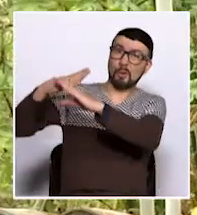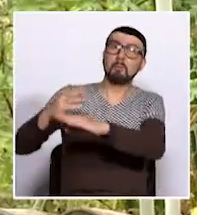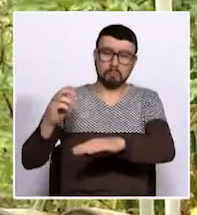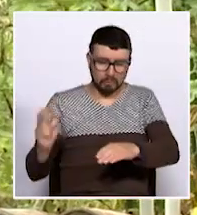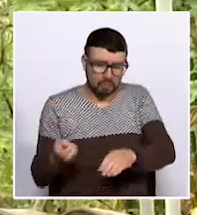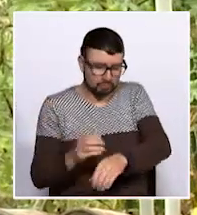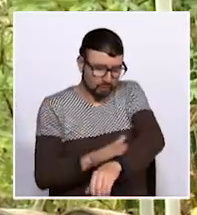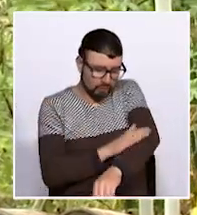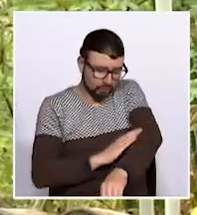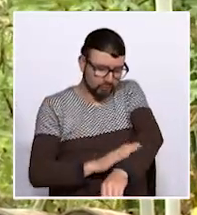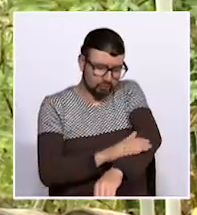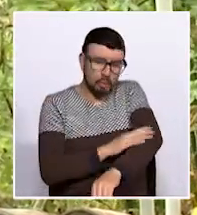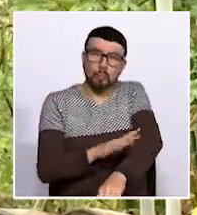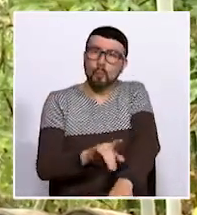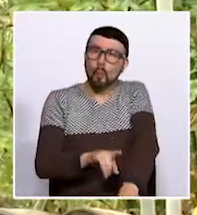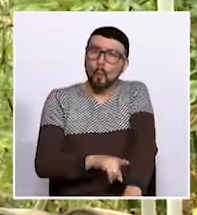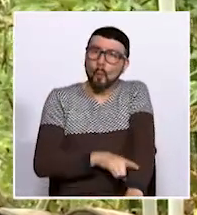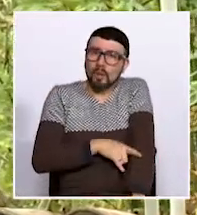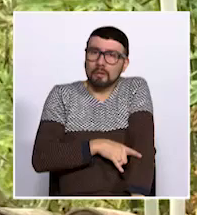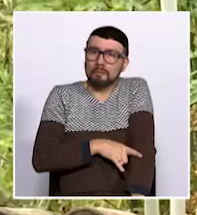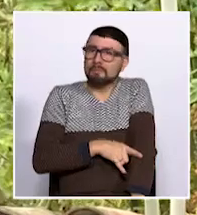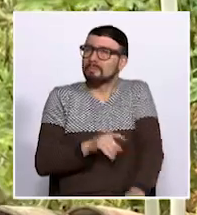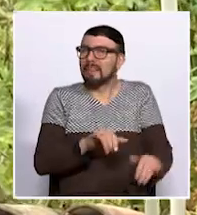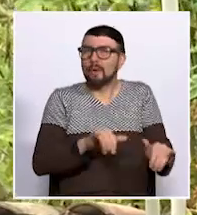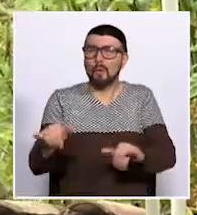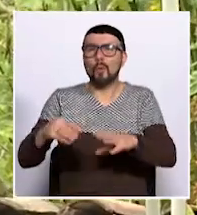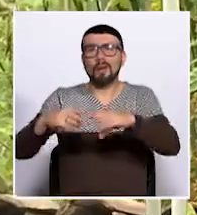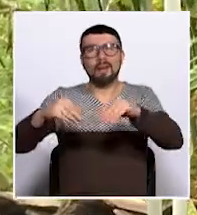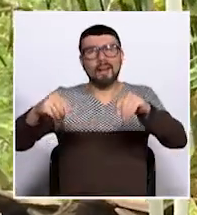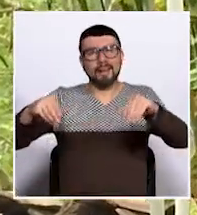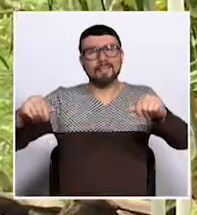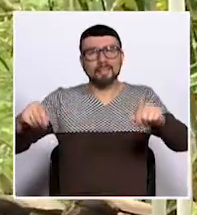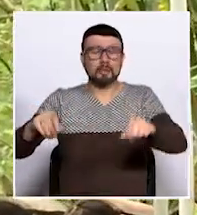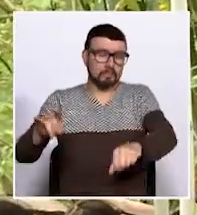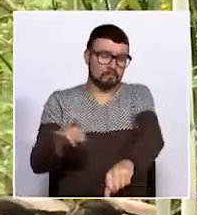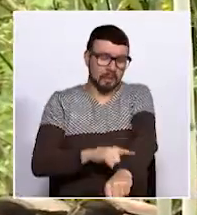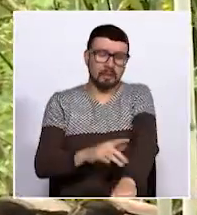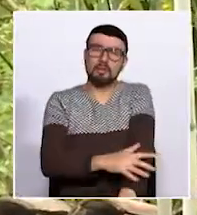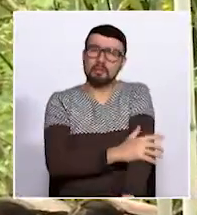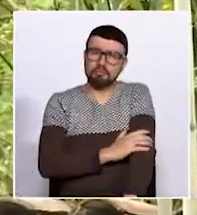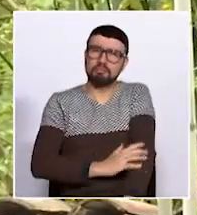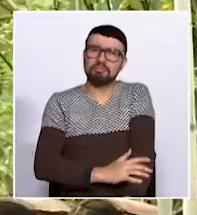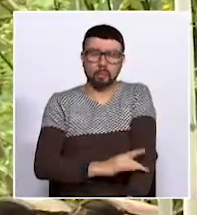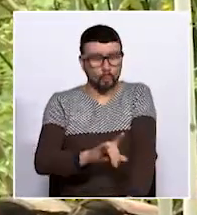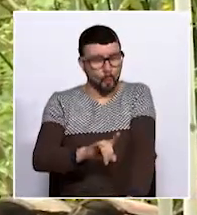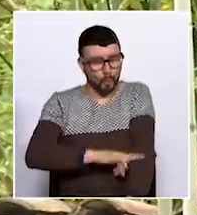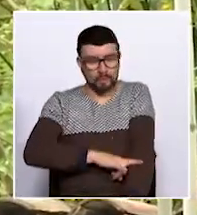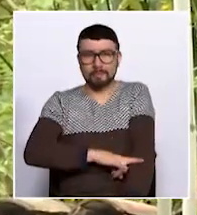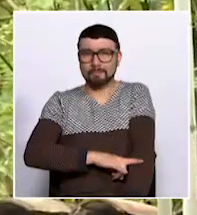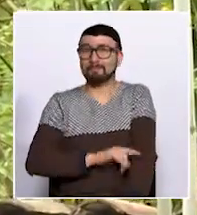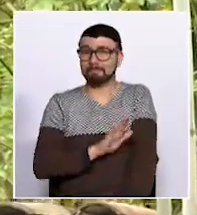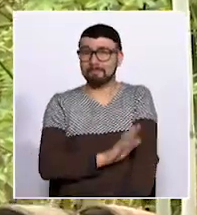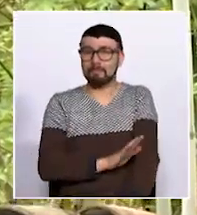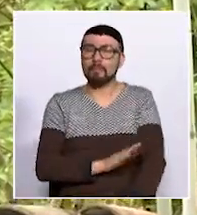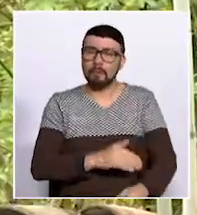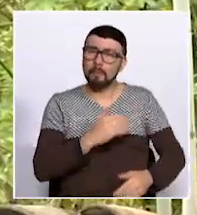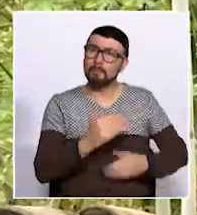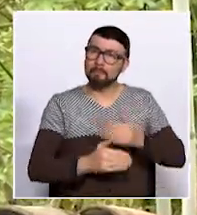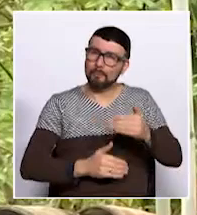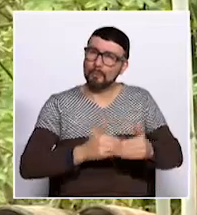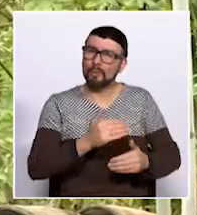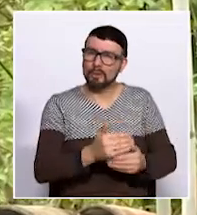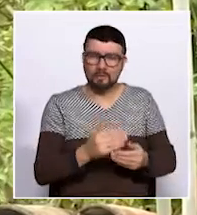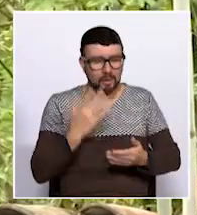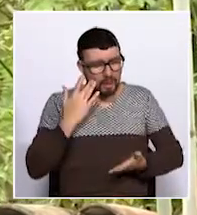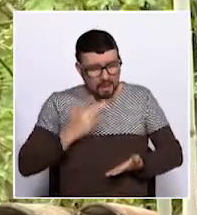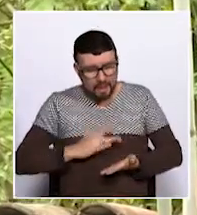mismo hace la arcilla. Entonces, ¿qué estamos haciendo? En resumidas cuentas, haces un proceso de desintoxicación para